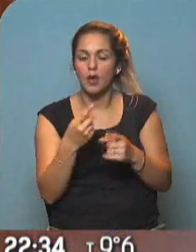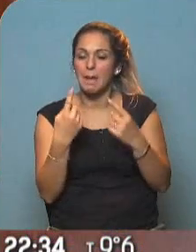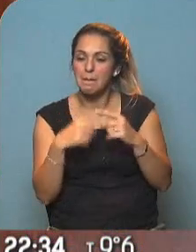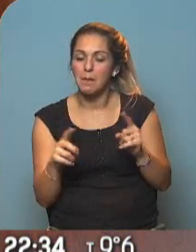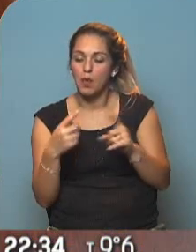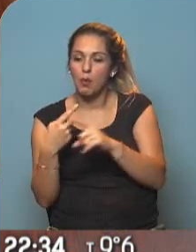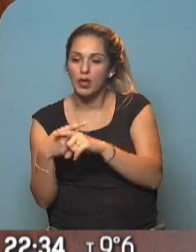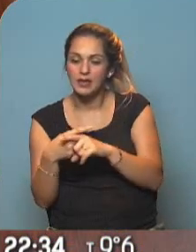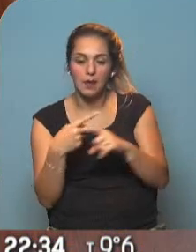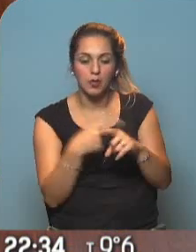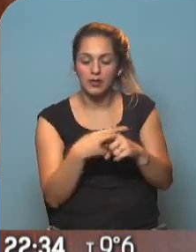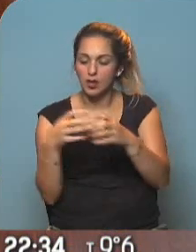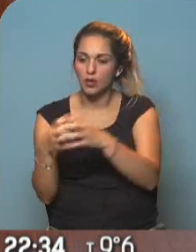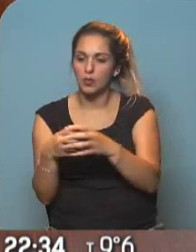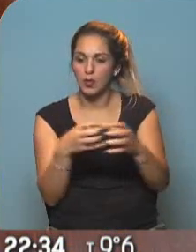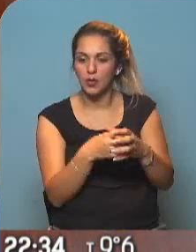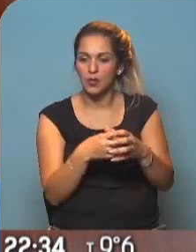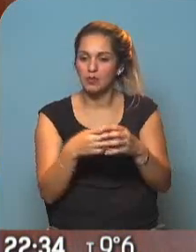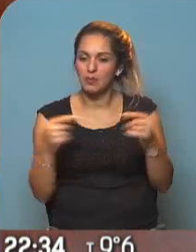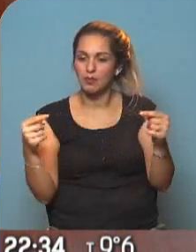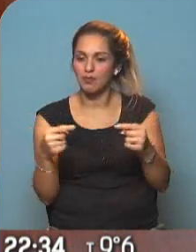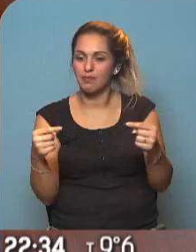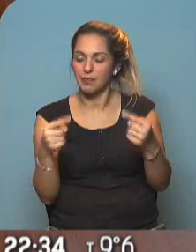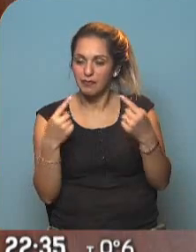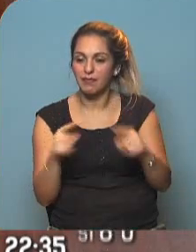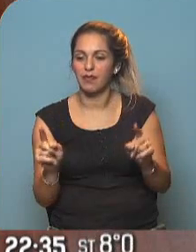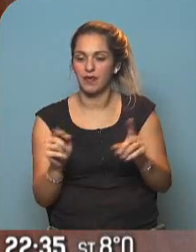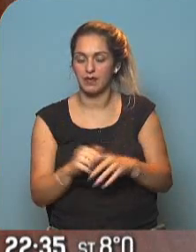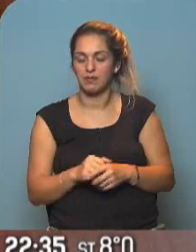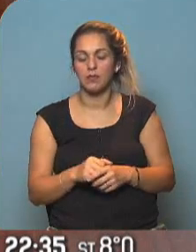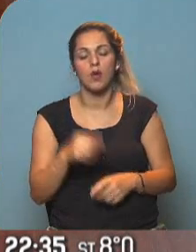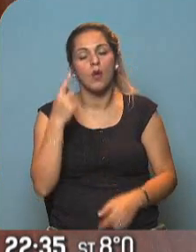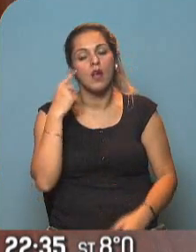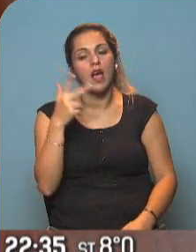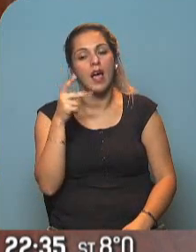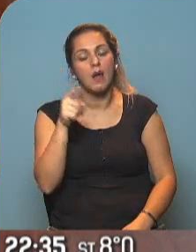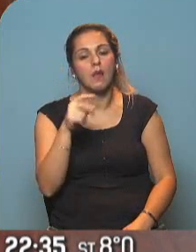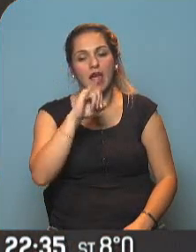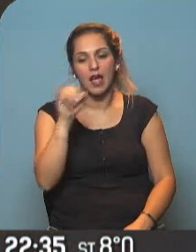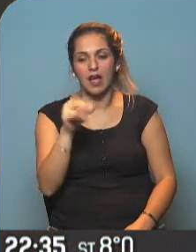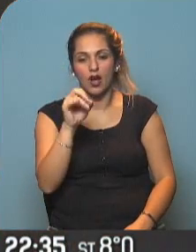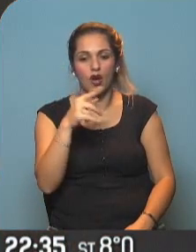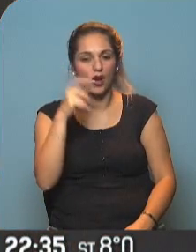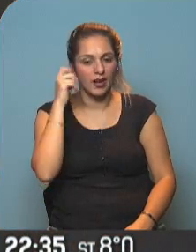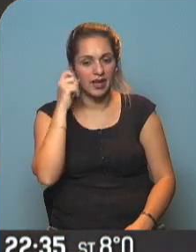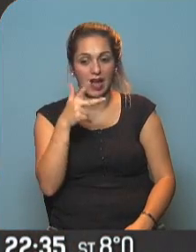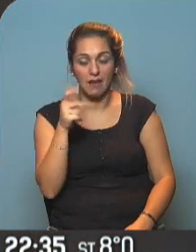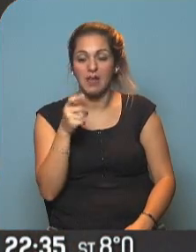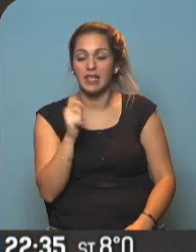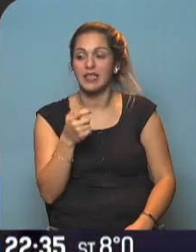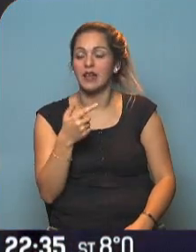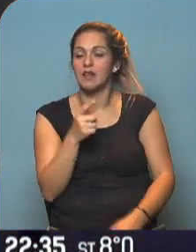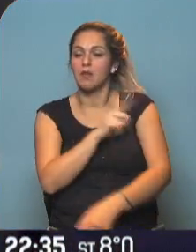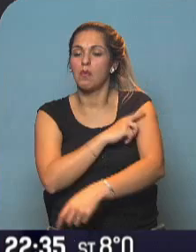muy diferentes. Tanto de la Liga como del Cinque Stelle, La ¿no? pregunta que me hacía cuando escuchaba a Jorge es, ¿realmente Berlusconi es el hombre fuerte de este